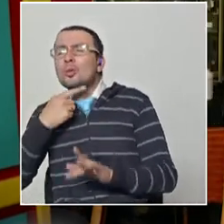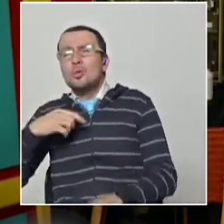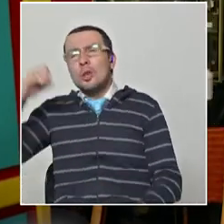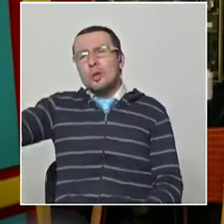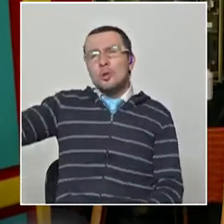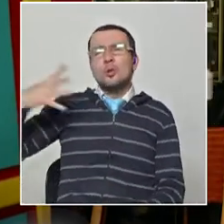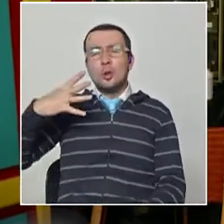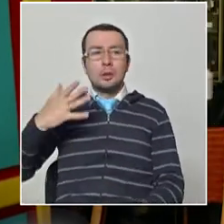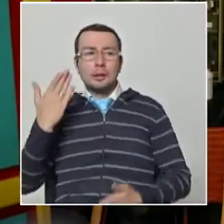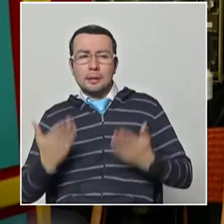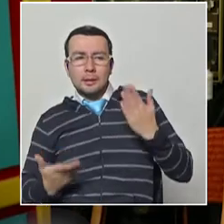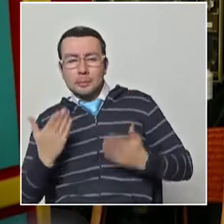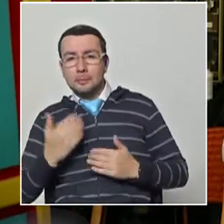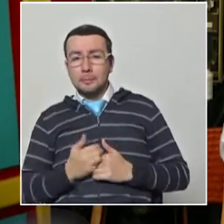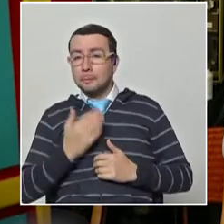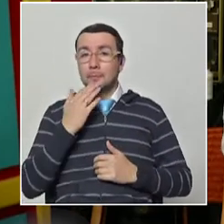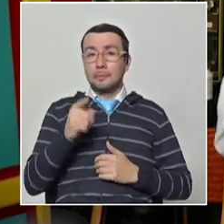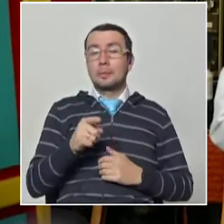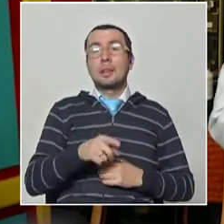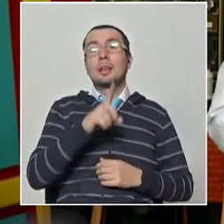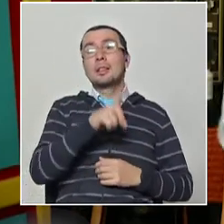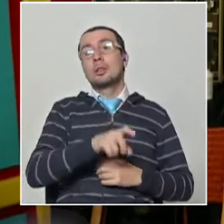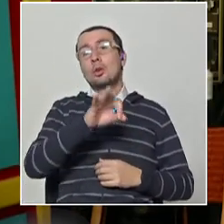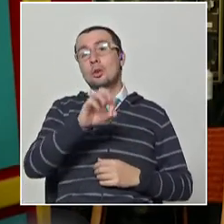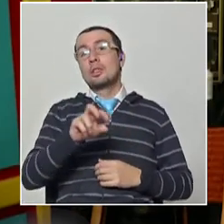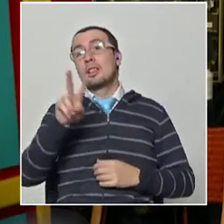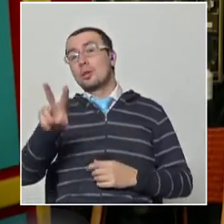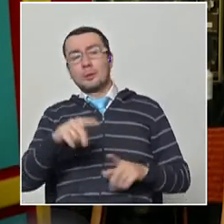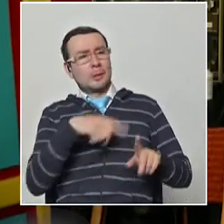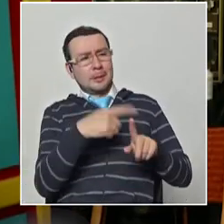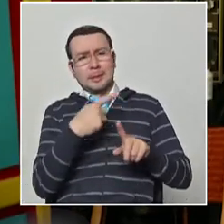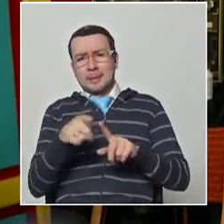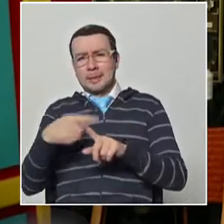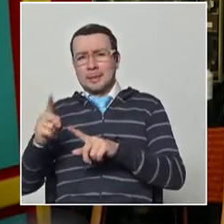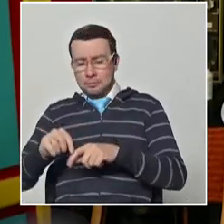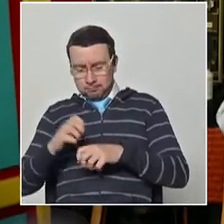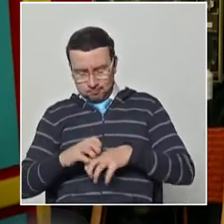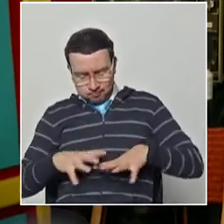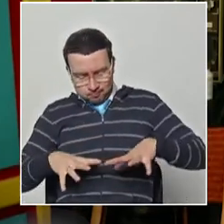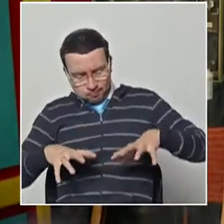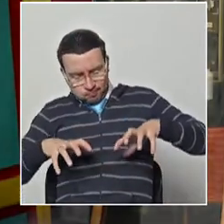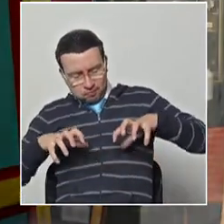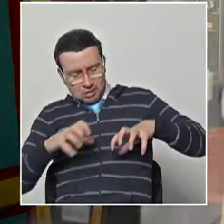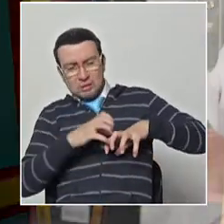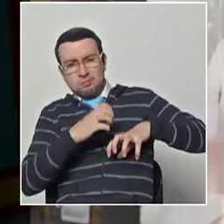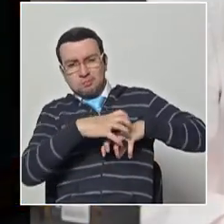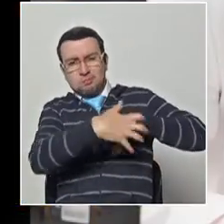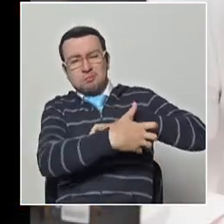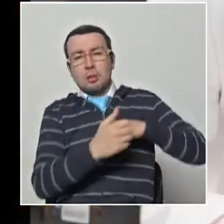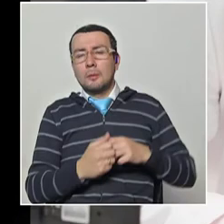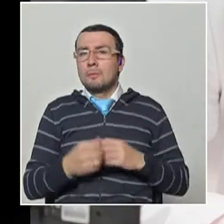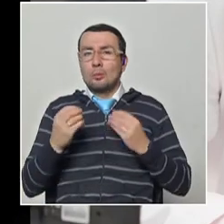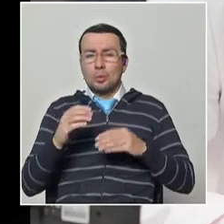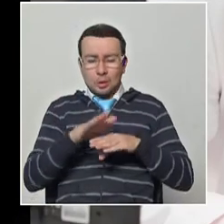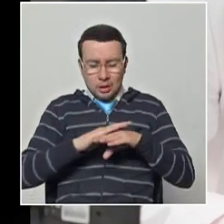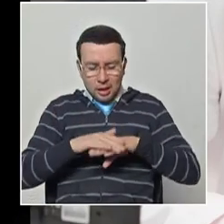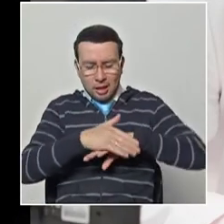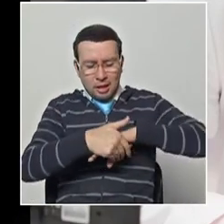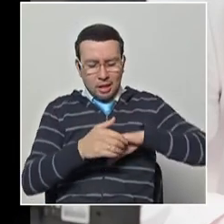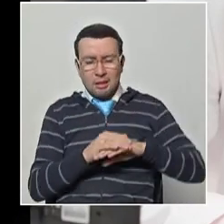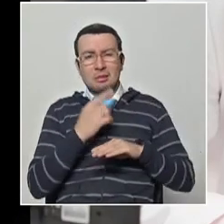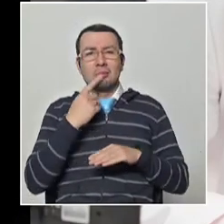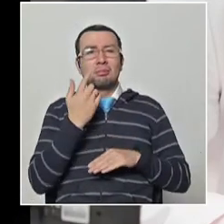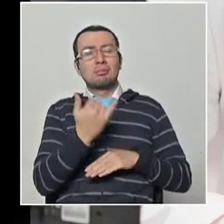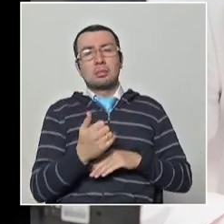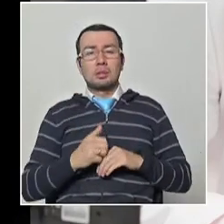entonces como hay 182 clases de artritis mo doctor y lo mismo los que se echan las cremas es que por nombrar mucho que para una